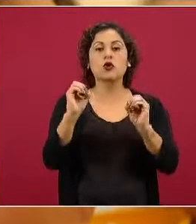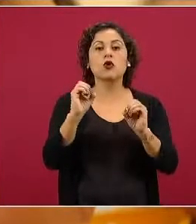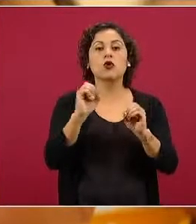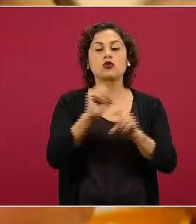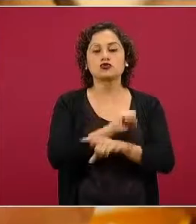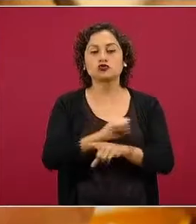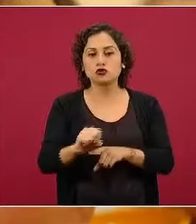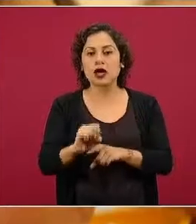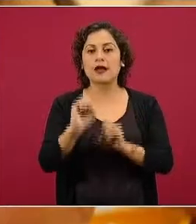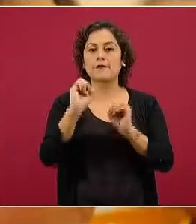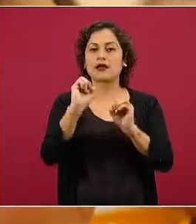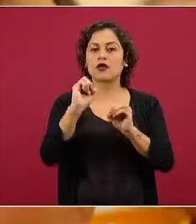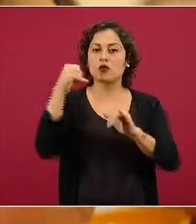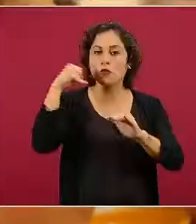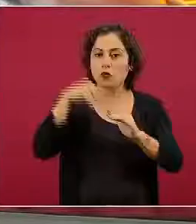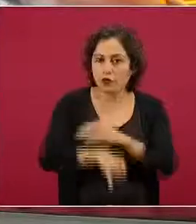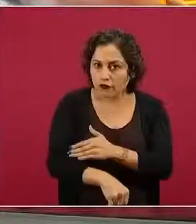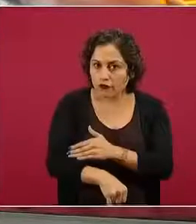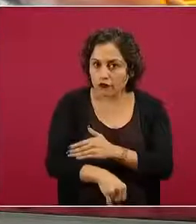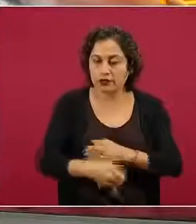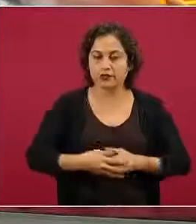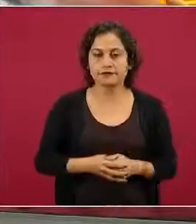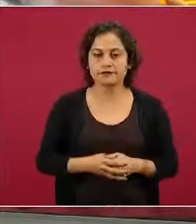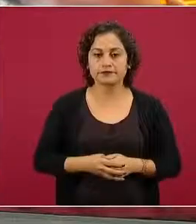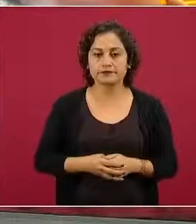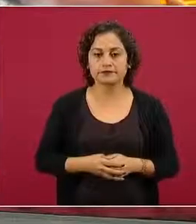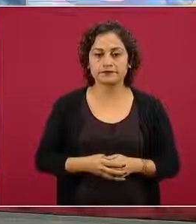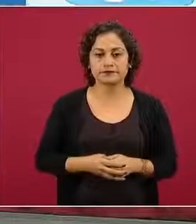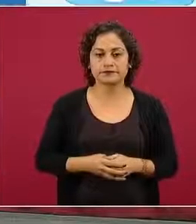moderada o profunda.